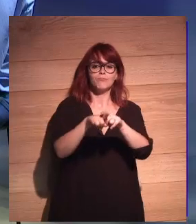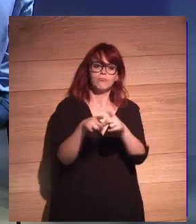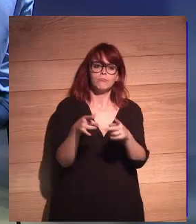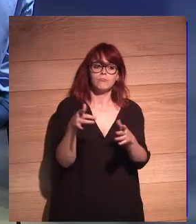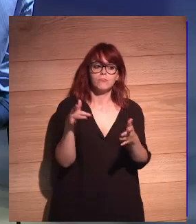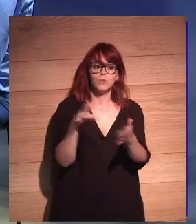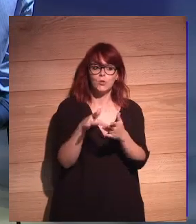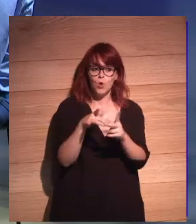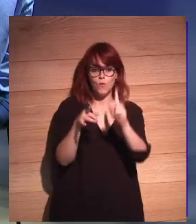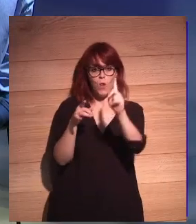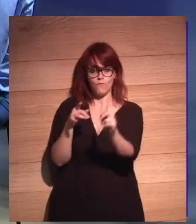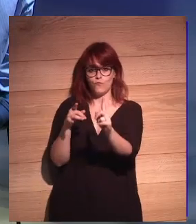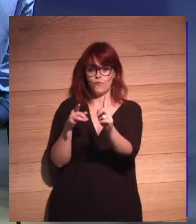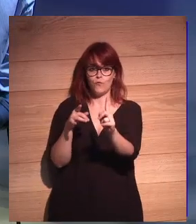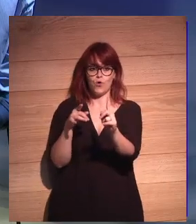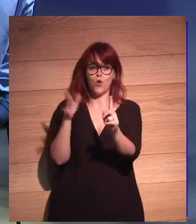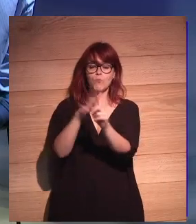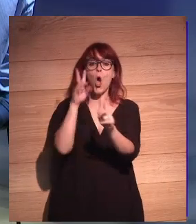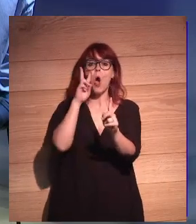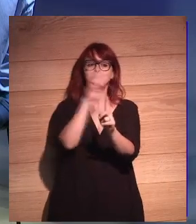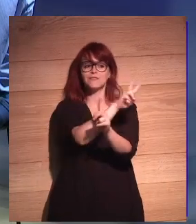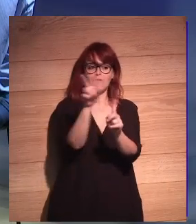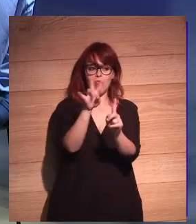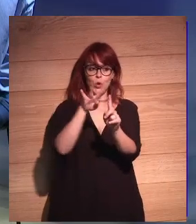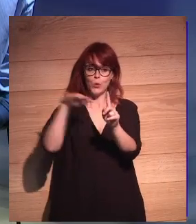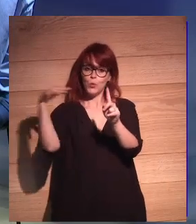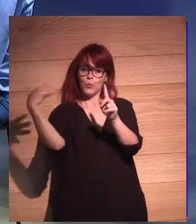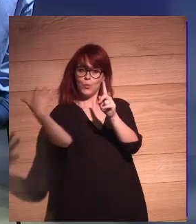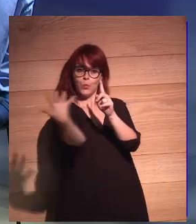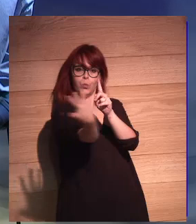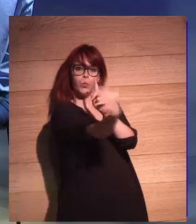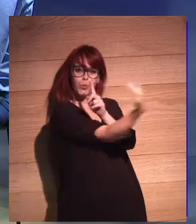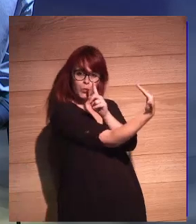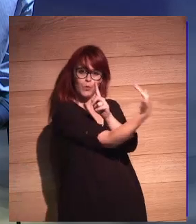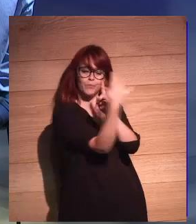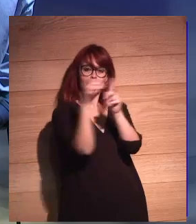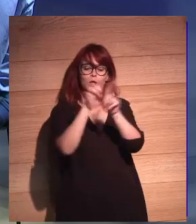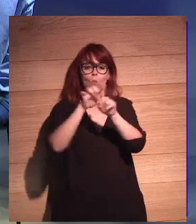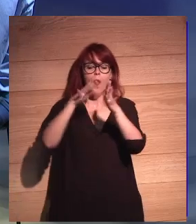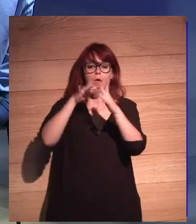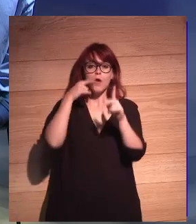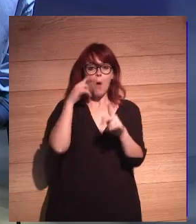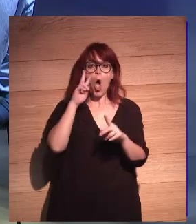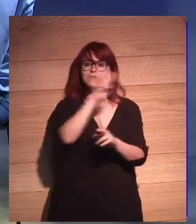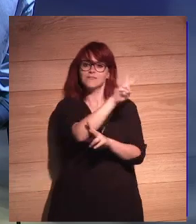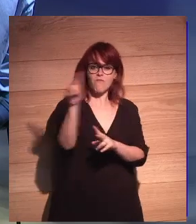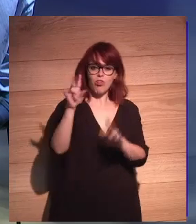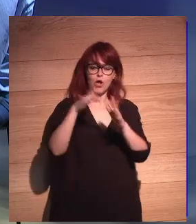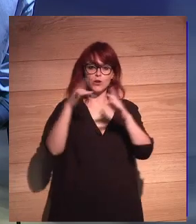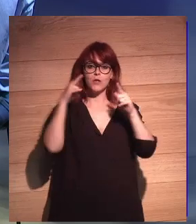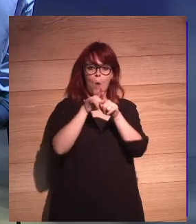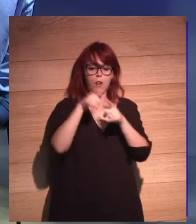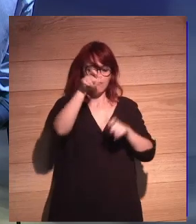un foco que es el observador. Luego el observador queda atrapado por la orquesta porque la orquesta está tocando para